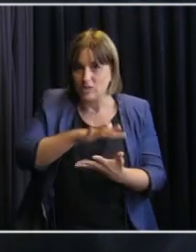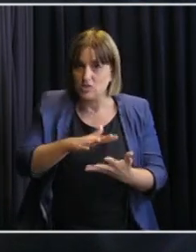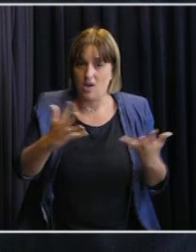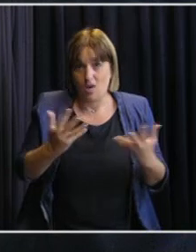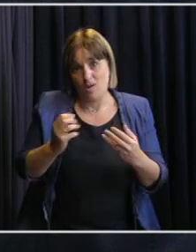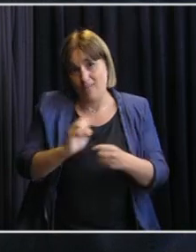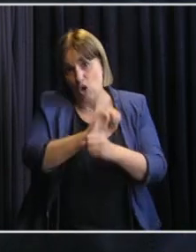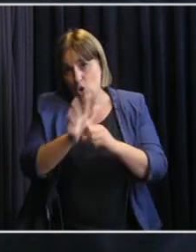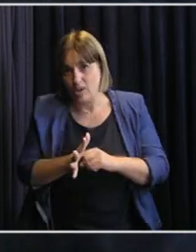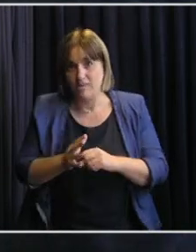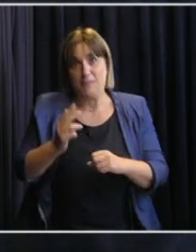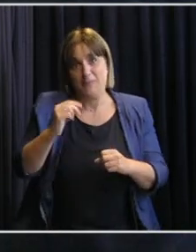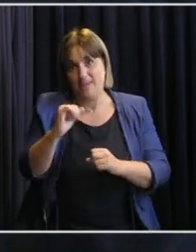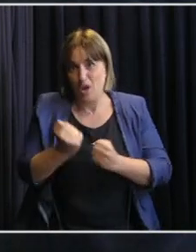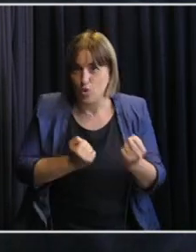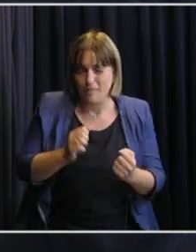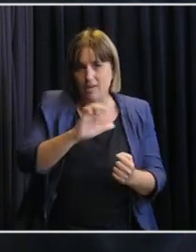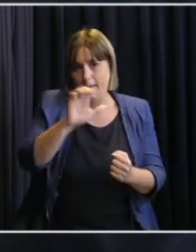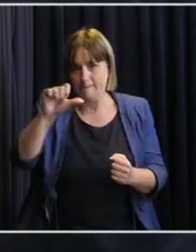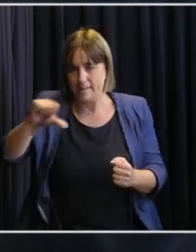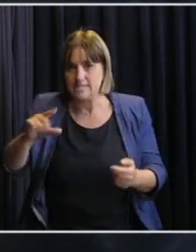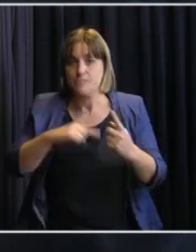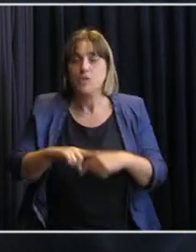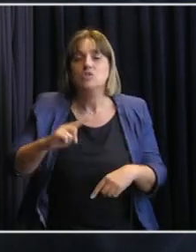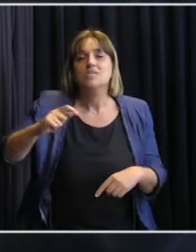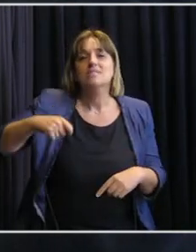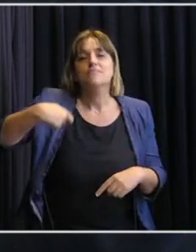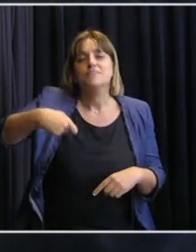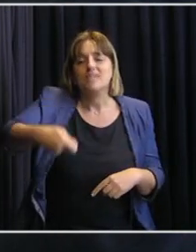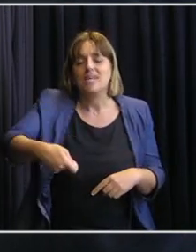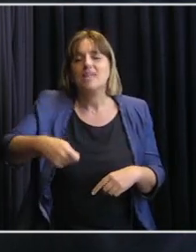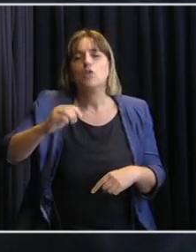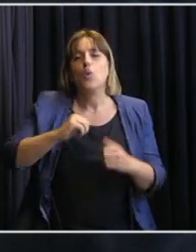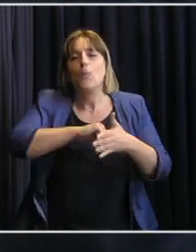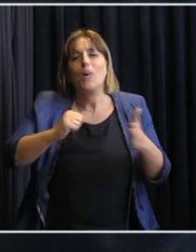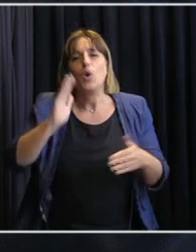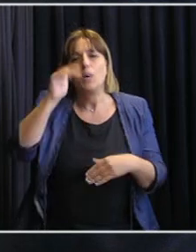país. En este momento, esta línea de crédito va a ser de 50 millones de dólares.